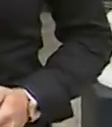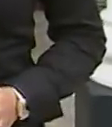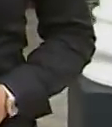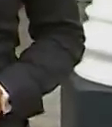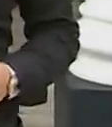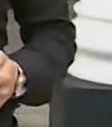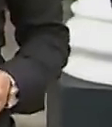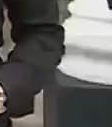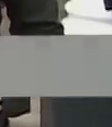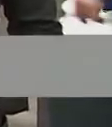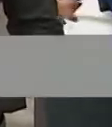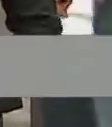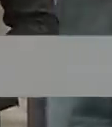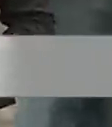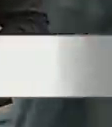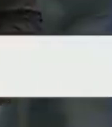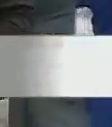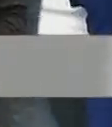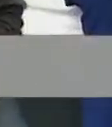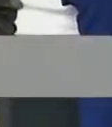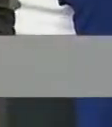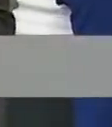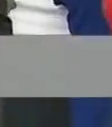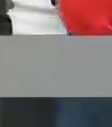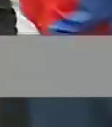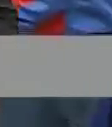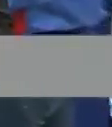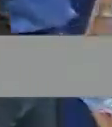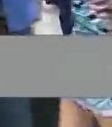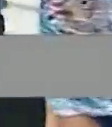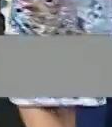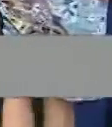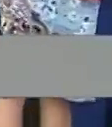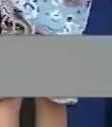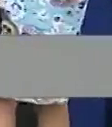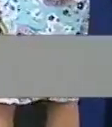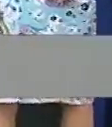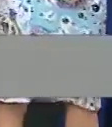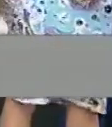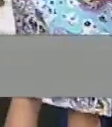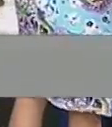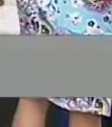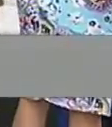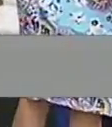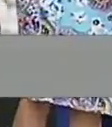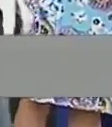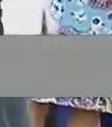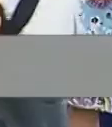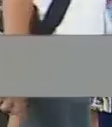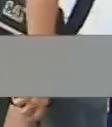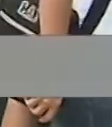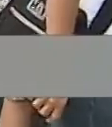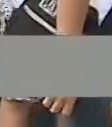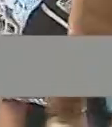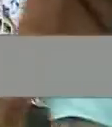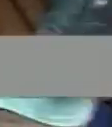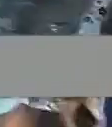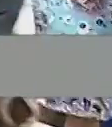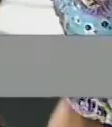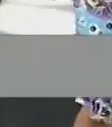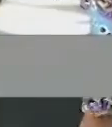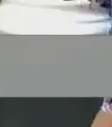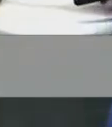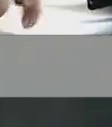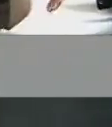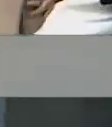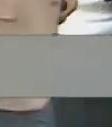Estado Bolívar, quien el día de hoy tuvo su intervención en esta sesión de la Asamblea Nacional Constituyente, sesión en la que se debatió y se